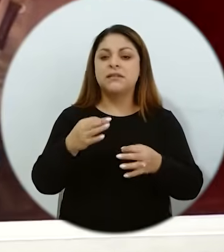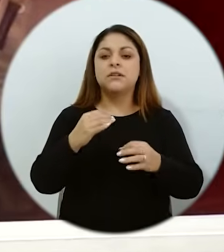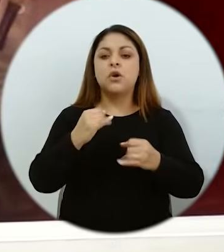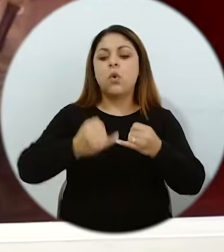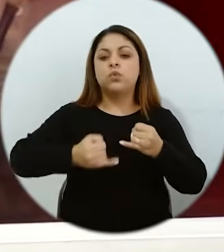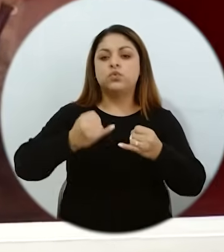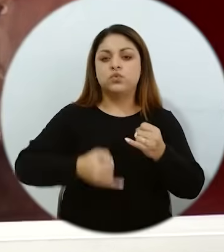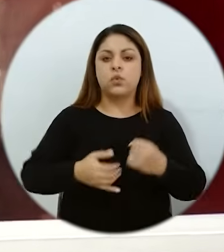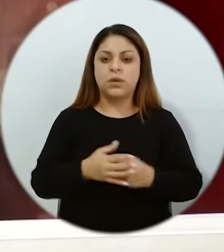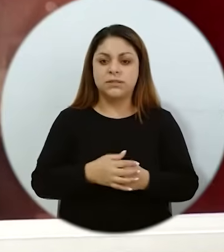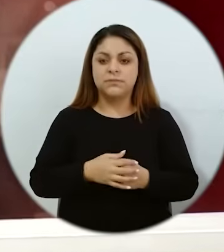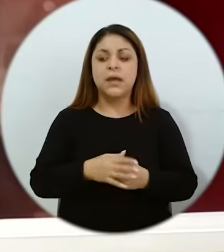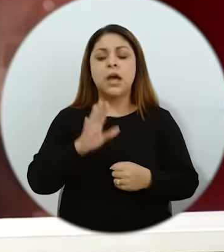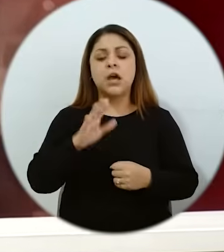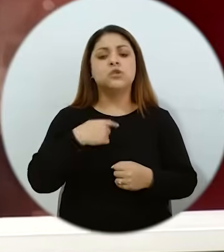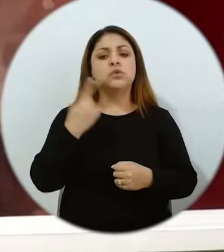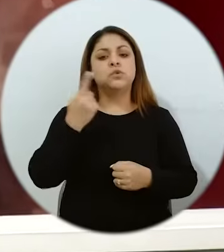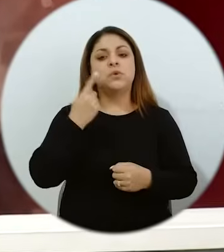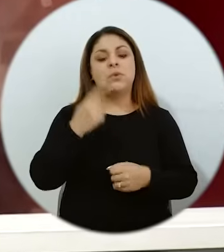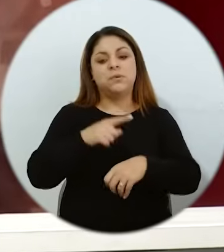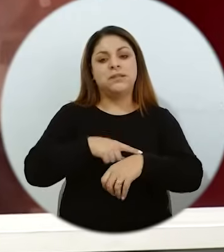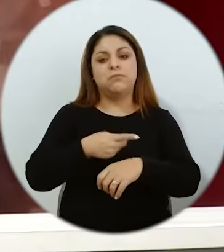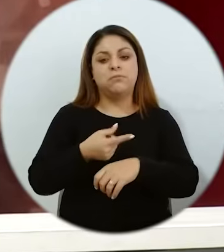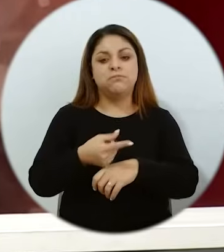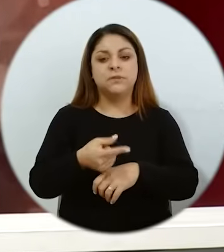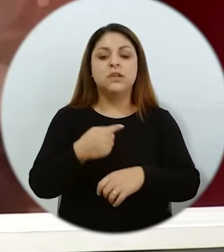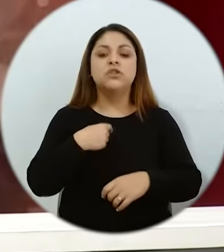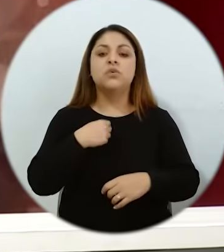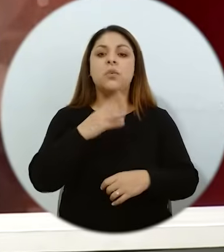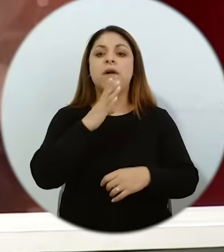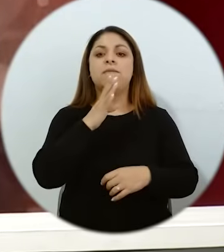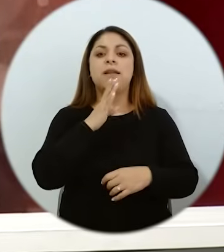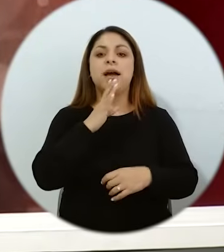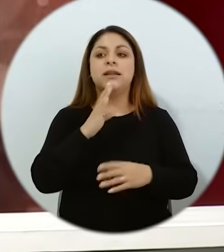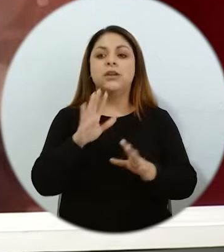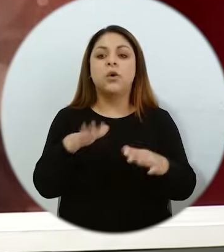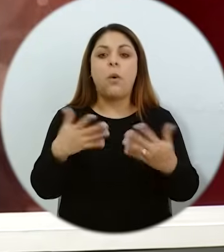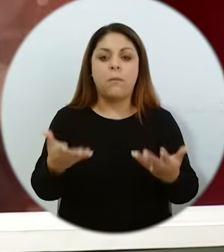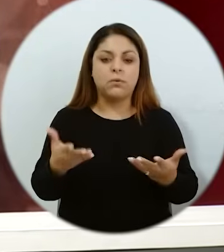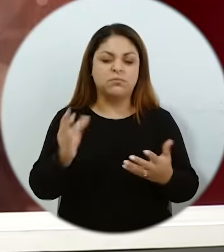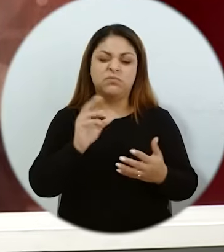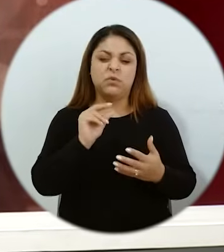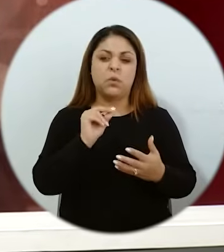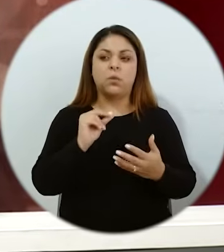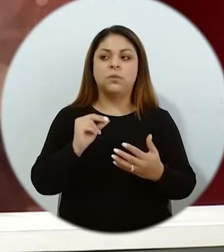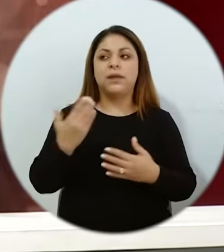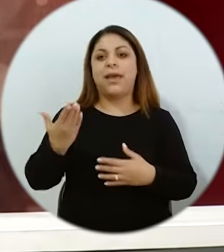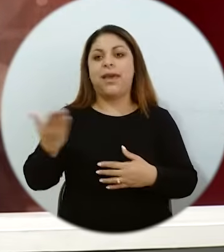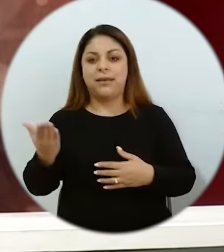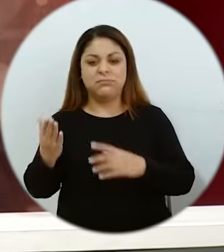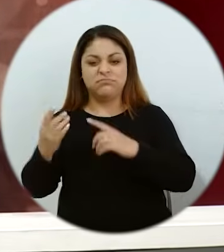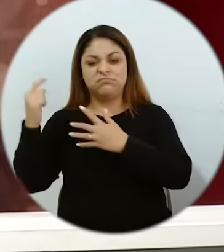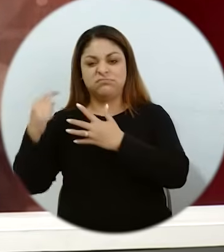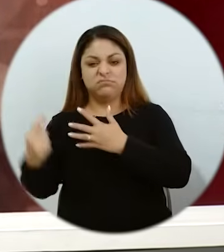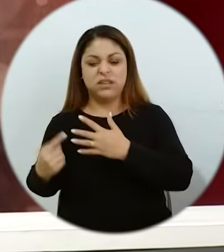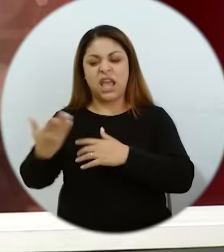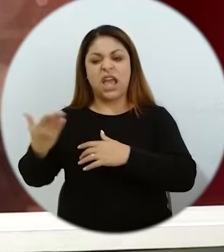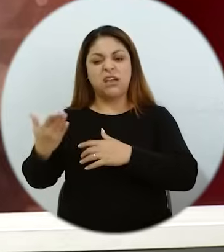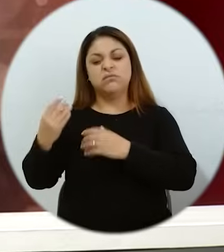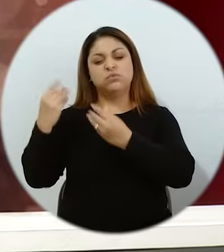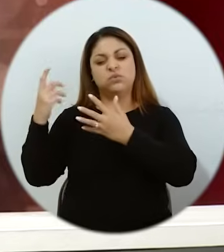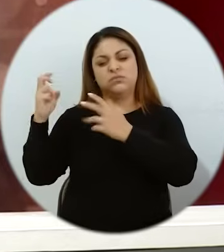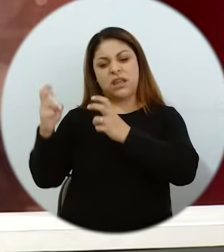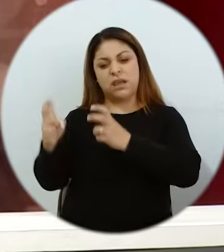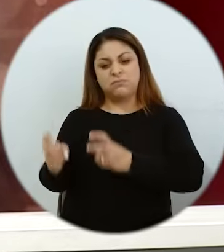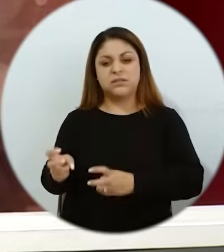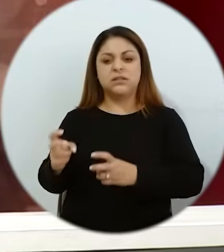bueno, por la premura del tiempo yo me voy a centrar más bien en el cómo y no tanto en el qué, ¿verdad? Porque hay muchas áreas